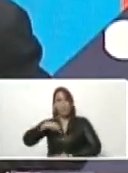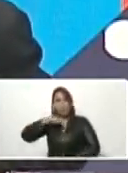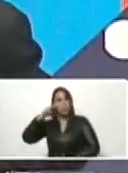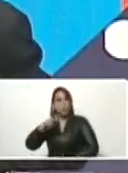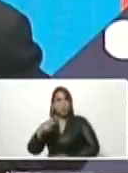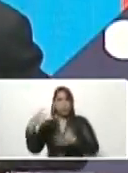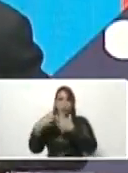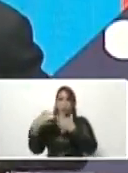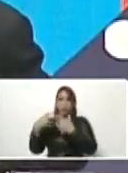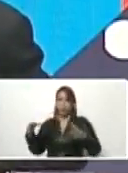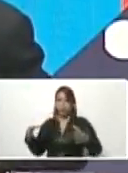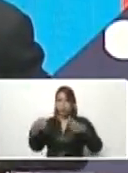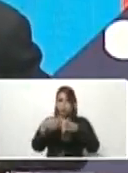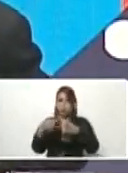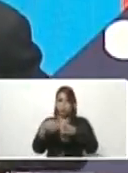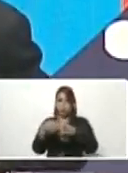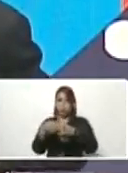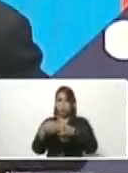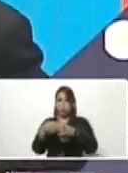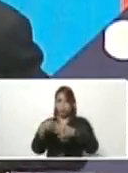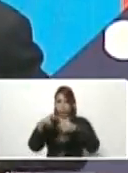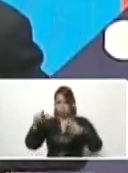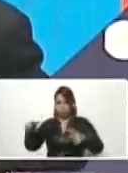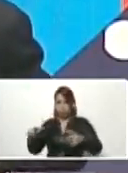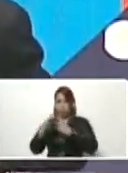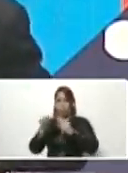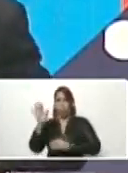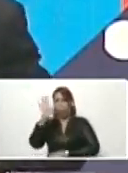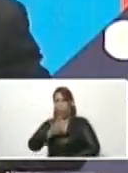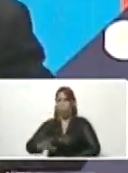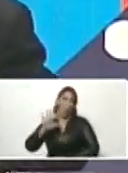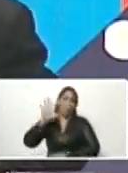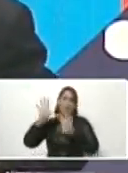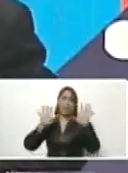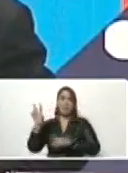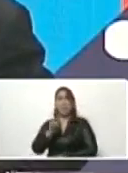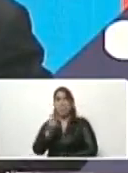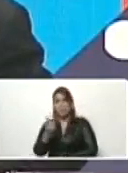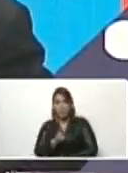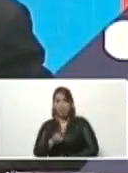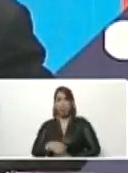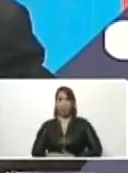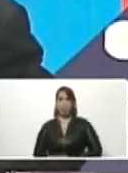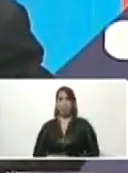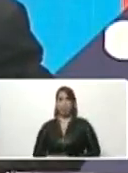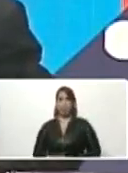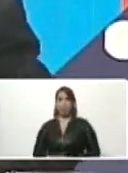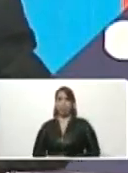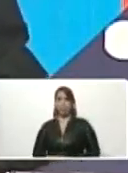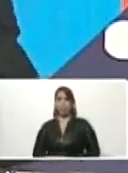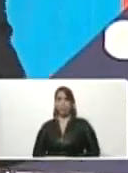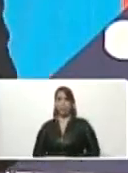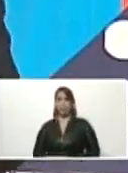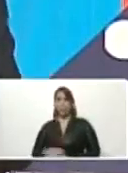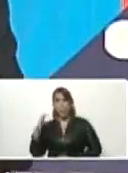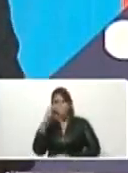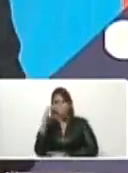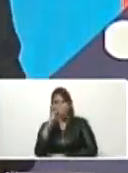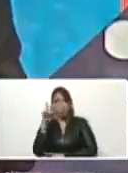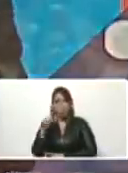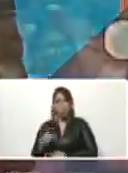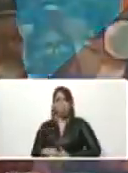esta batalla la reunión de combatientes de todas las naciones. Hay venezolanos, neogranadinos, en ese momento gran colombianos, por así